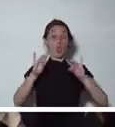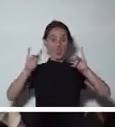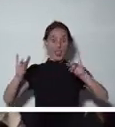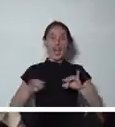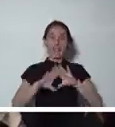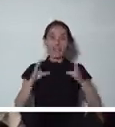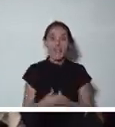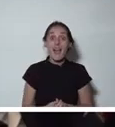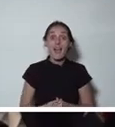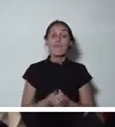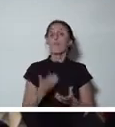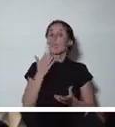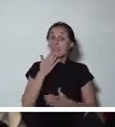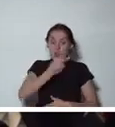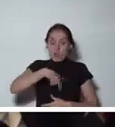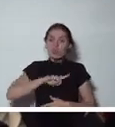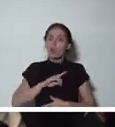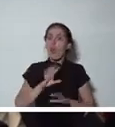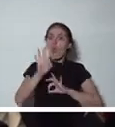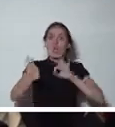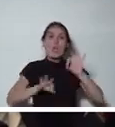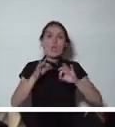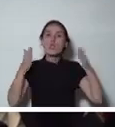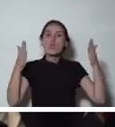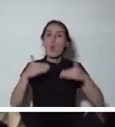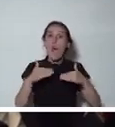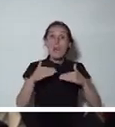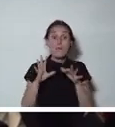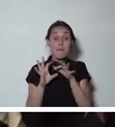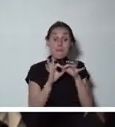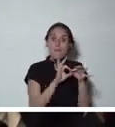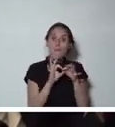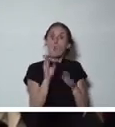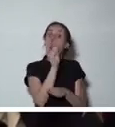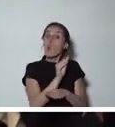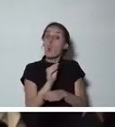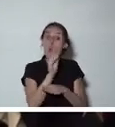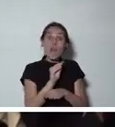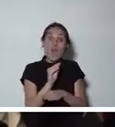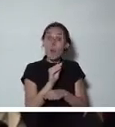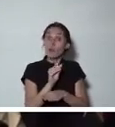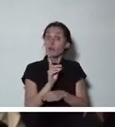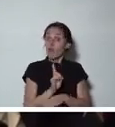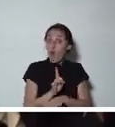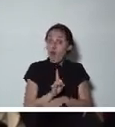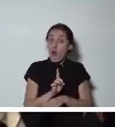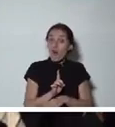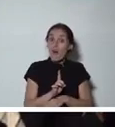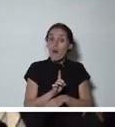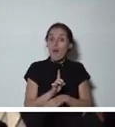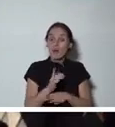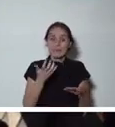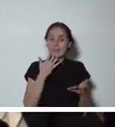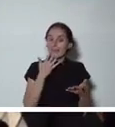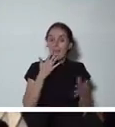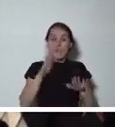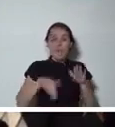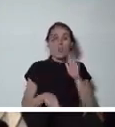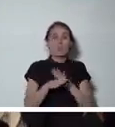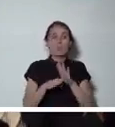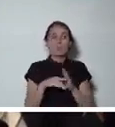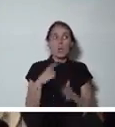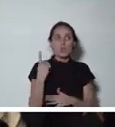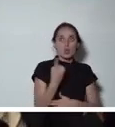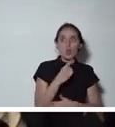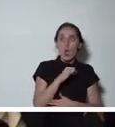nos organizamos si no cuidamos nuestros vínculos si nos dejamos caer en esa soledad que la pandemia nos ha mostrado con mucha Claridad